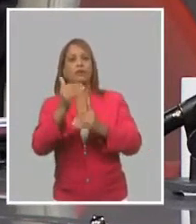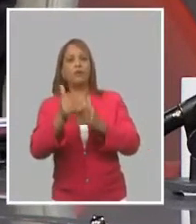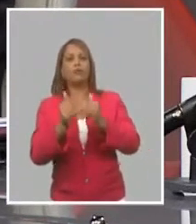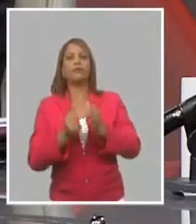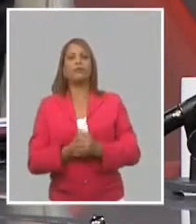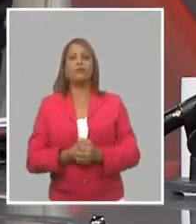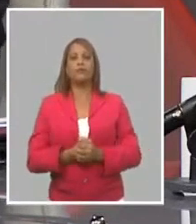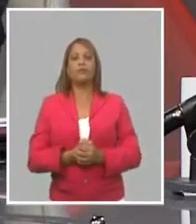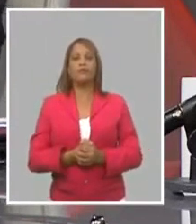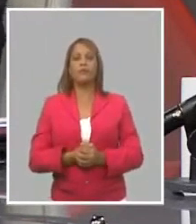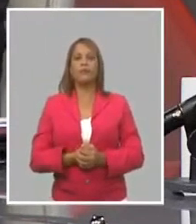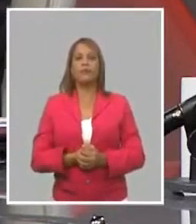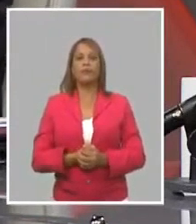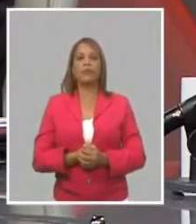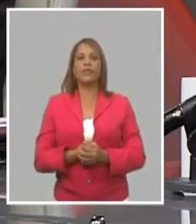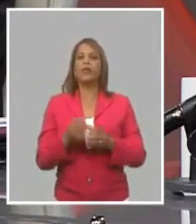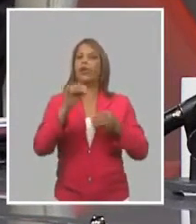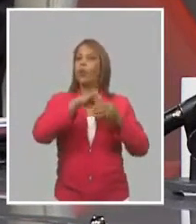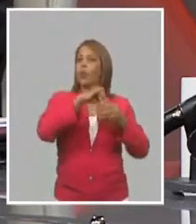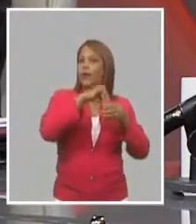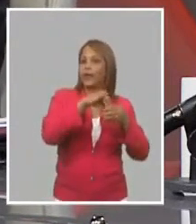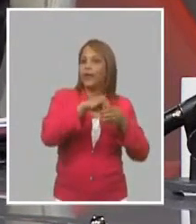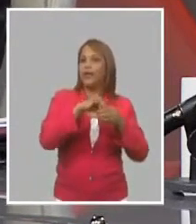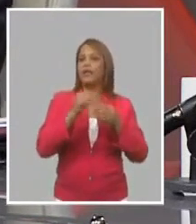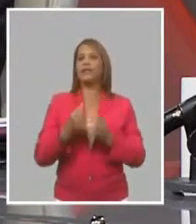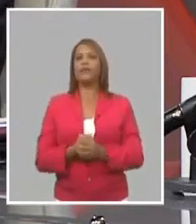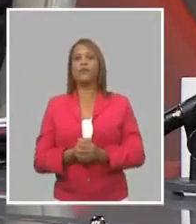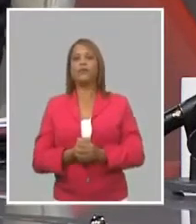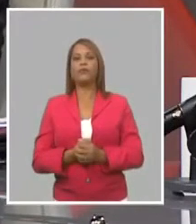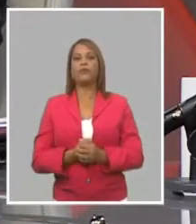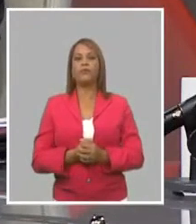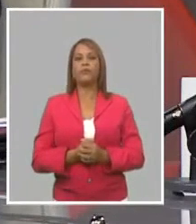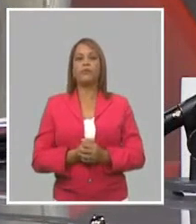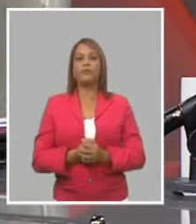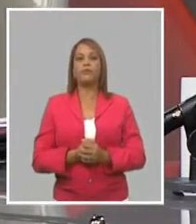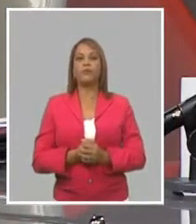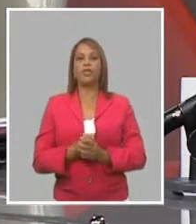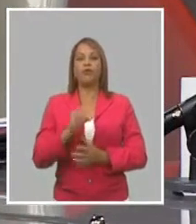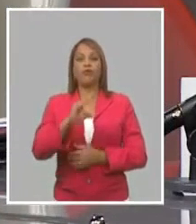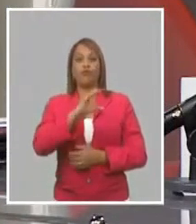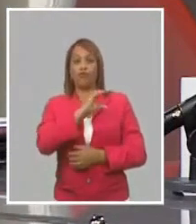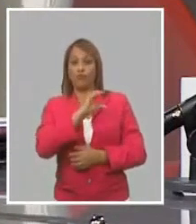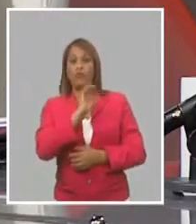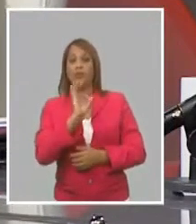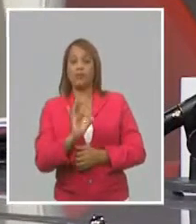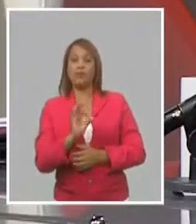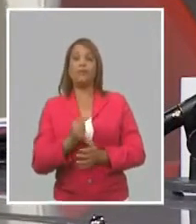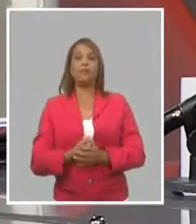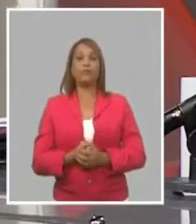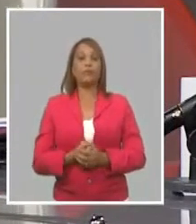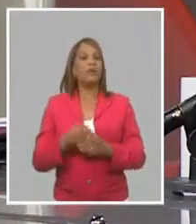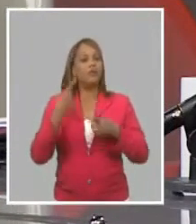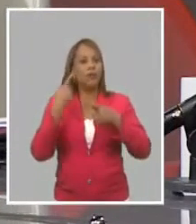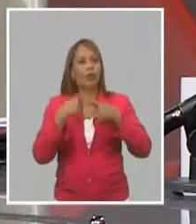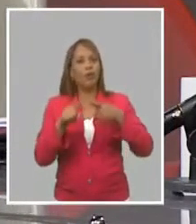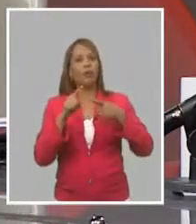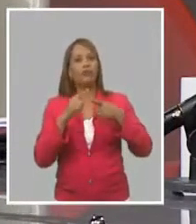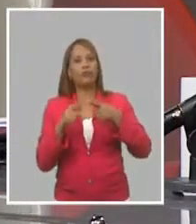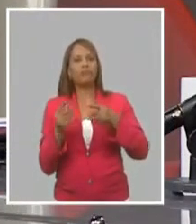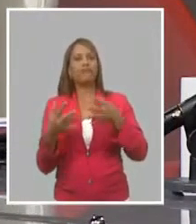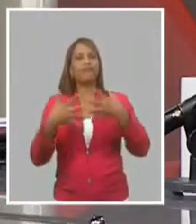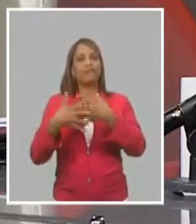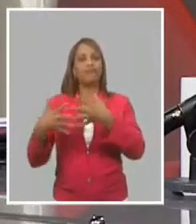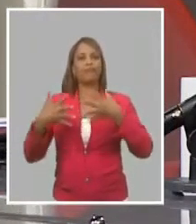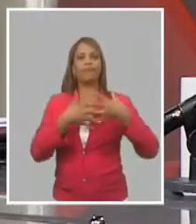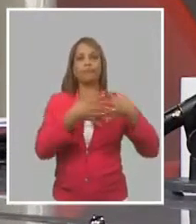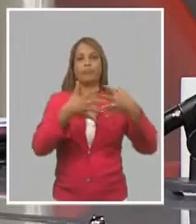de los ingresos, en el tema de los subsidios, es decir, otros elementos que están muy